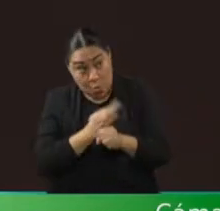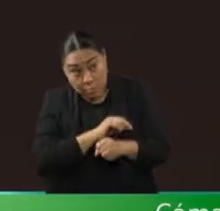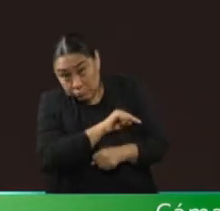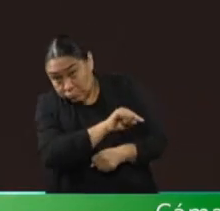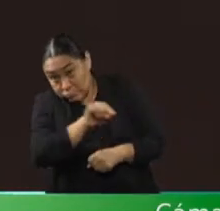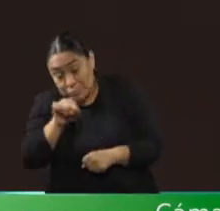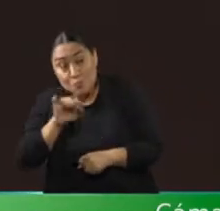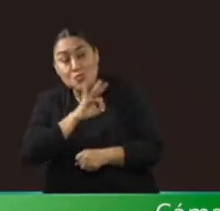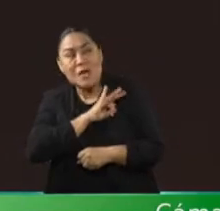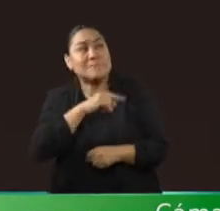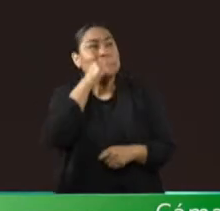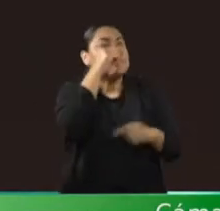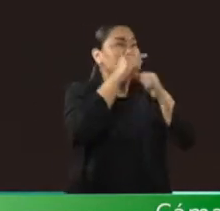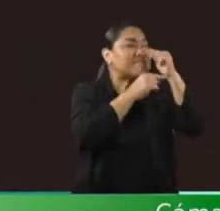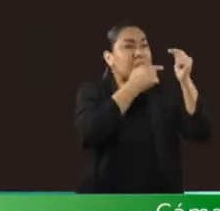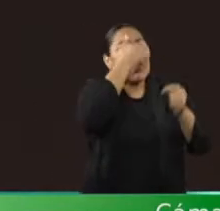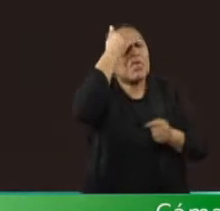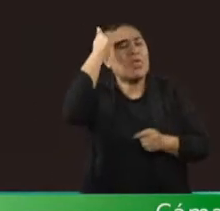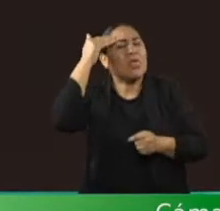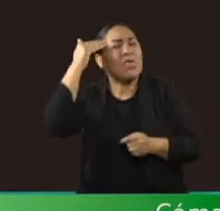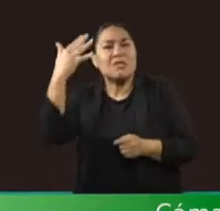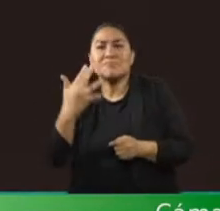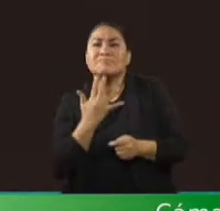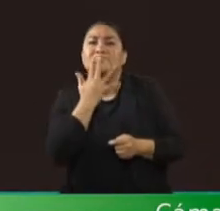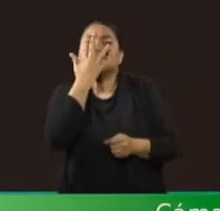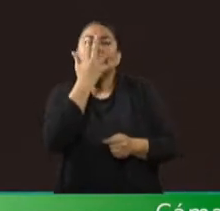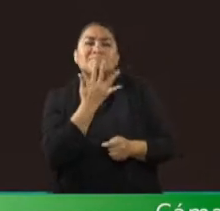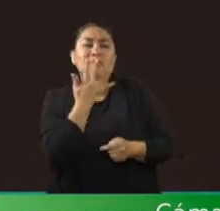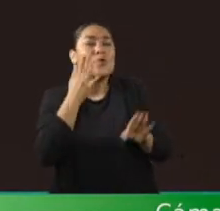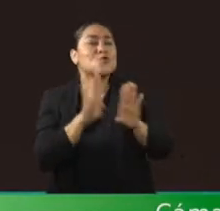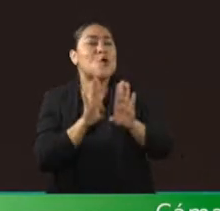una cajetilla sin saberlo, sin quererlo.